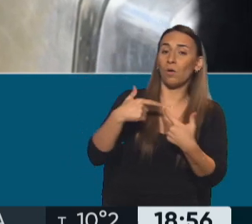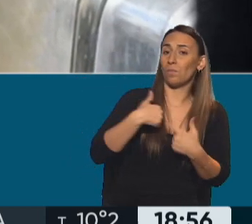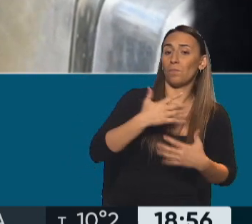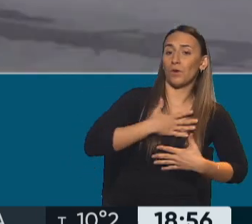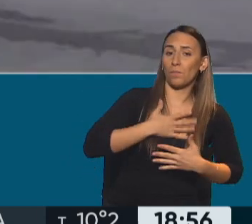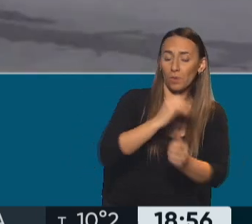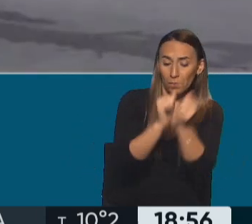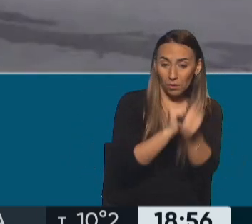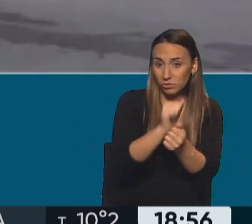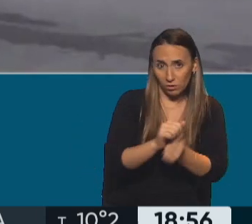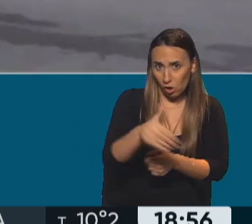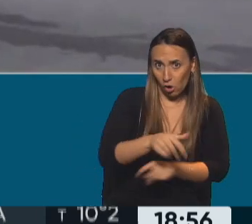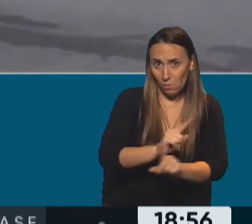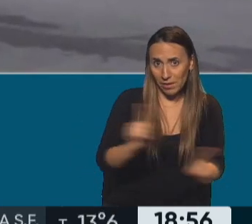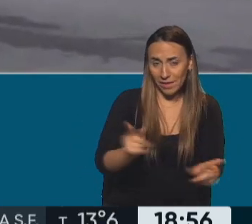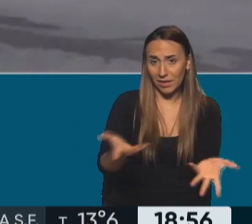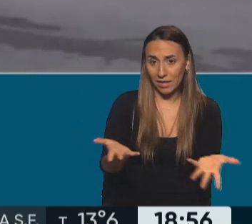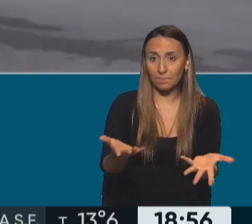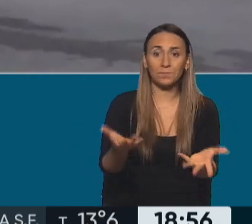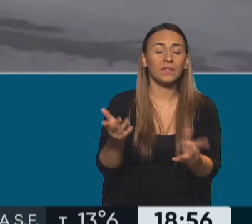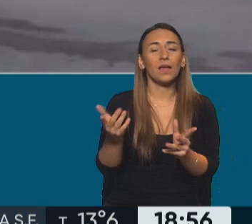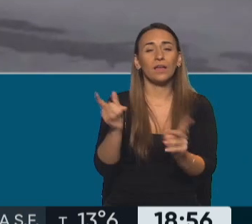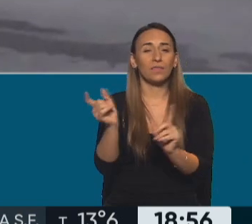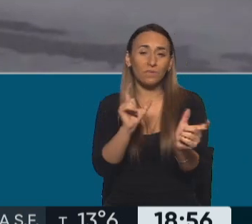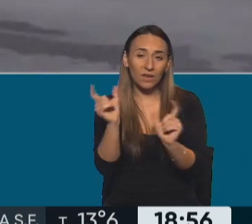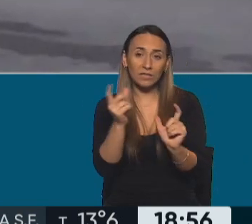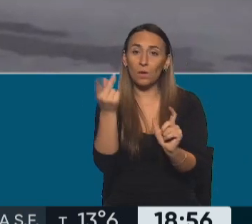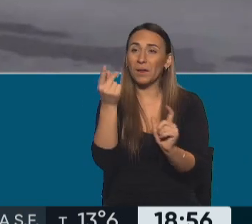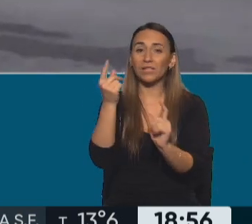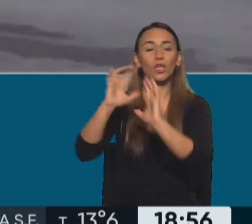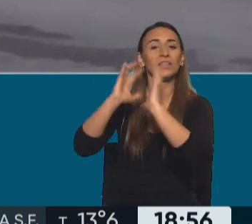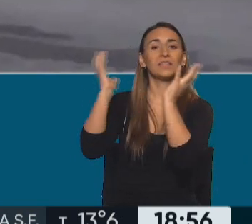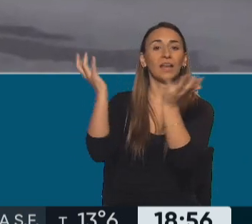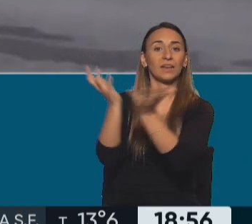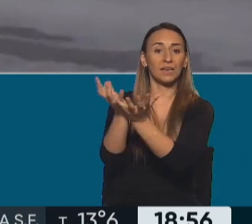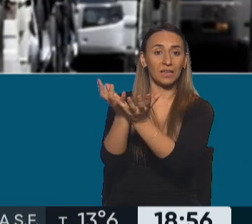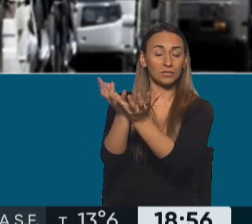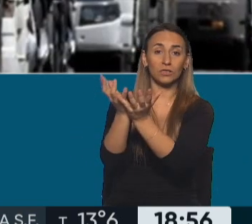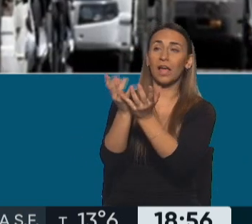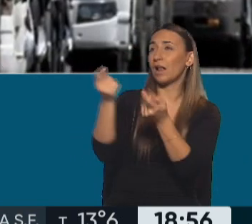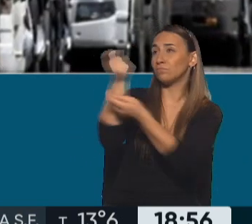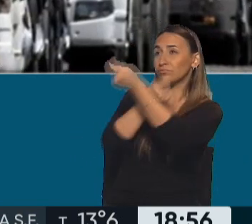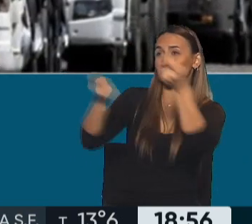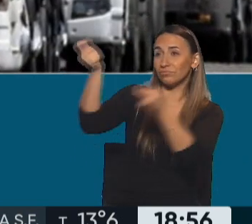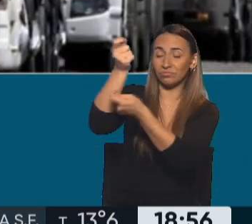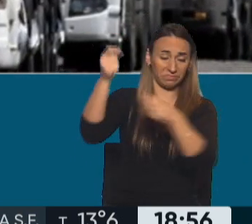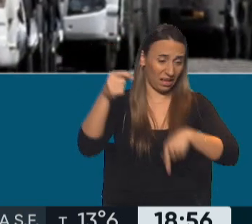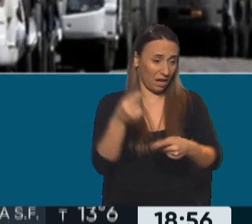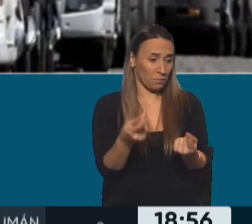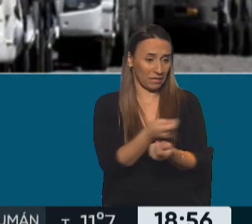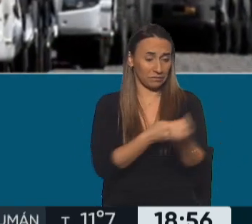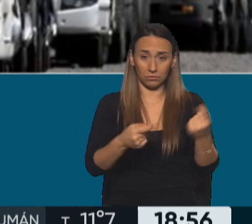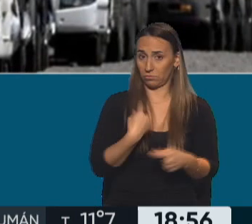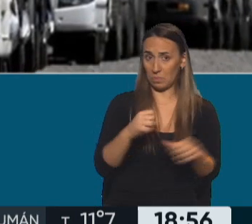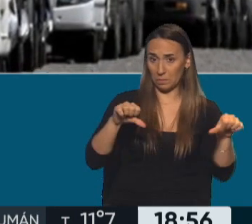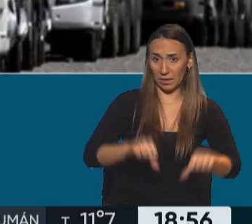porque no les conviene. Bien. Porque a diferencia del precio que se vende de manera externa, vienen a pérdida. Por eso lo que priorizan